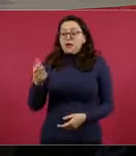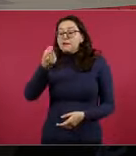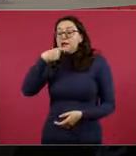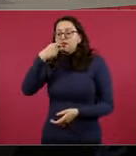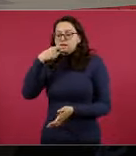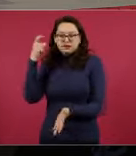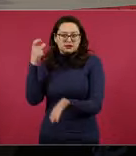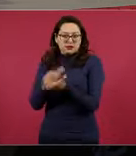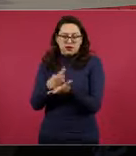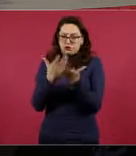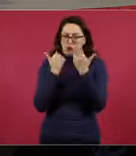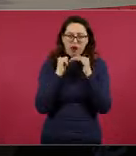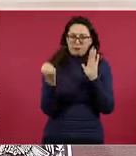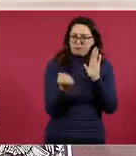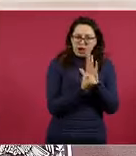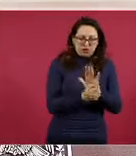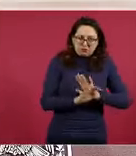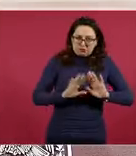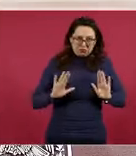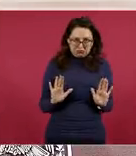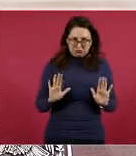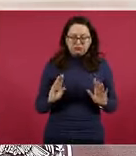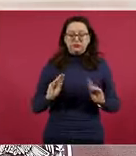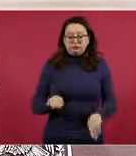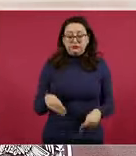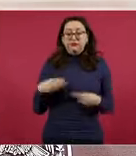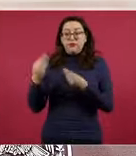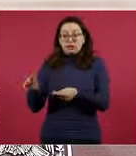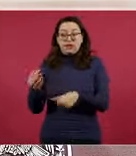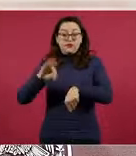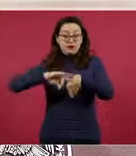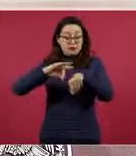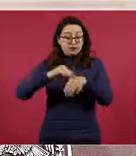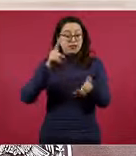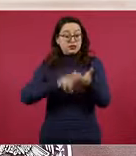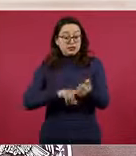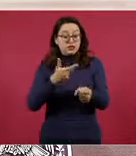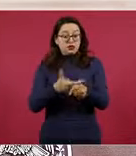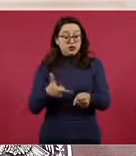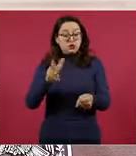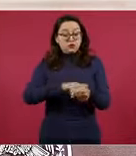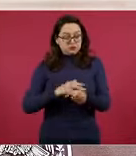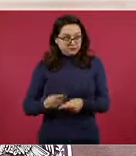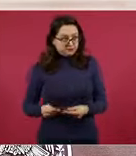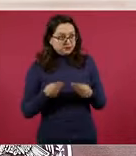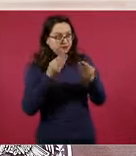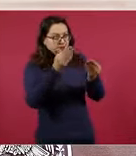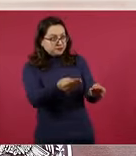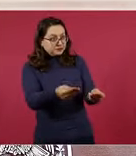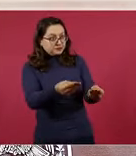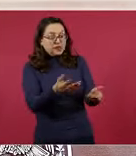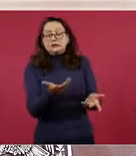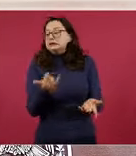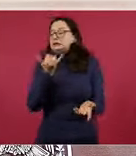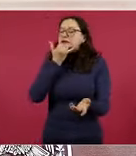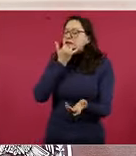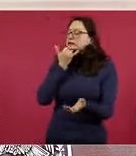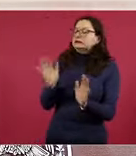lleva esta receta a la farmacia y ahí se le surte. Cuando no es así, empieza una serie de